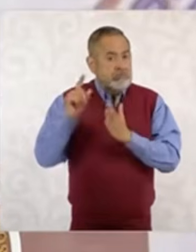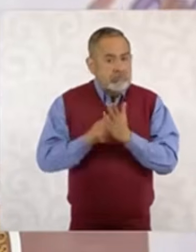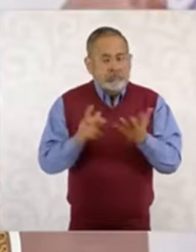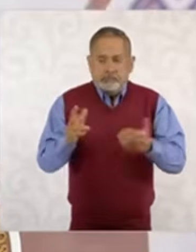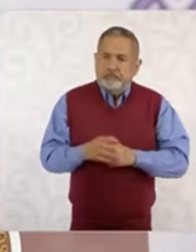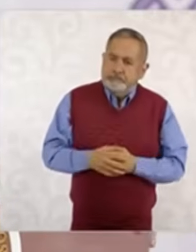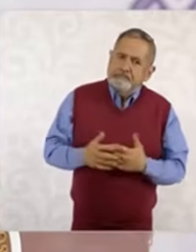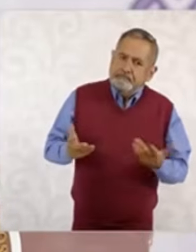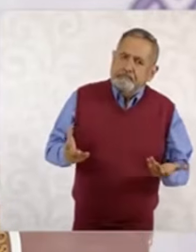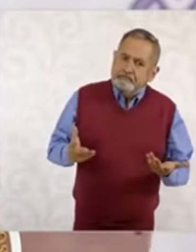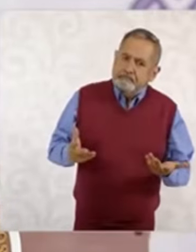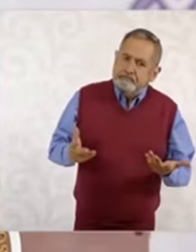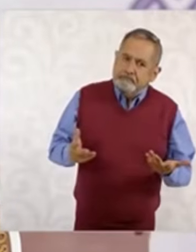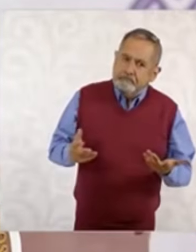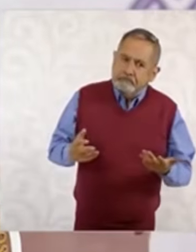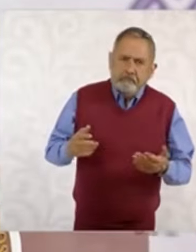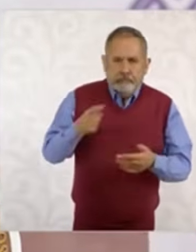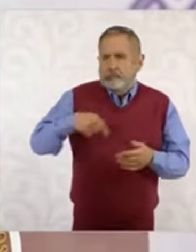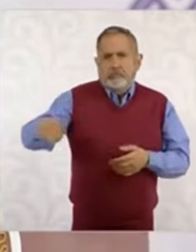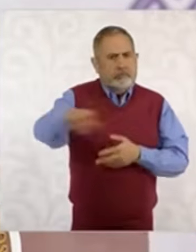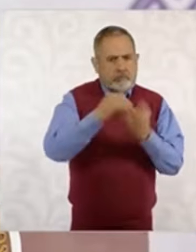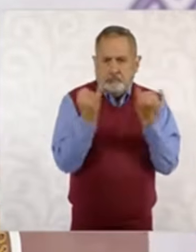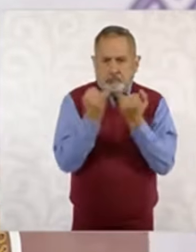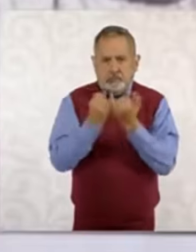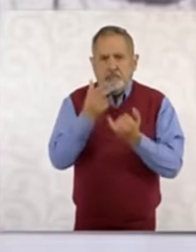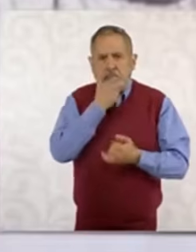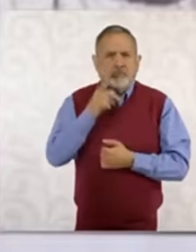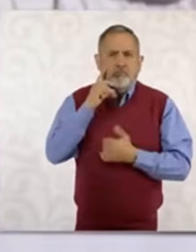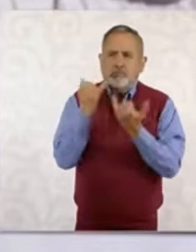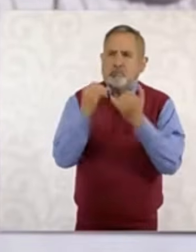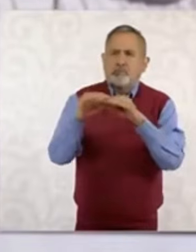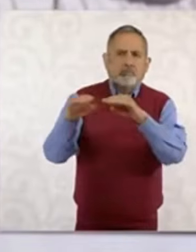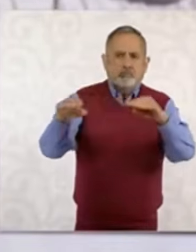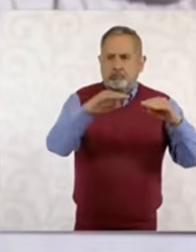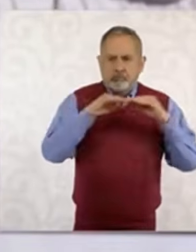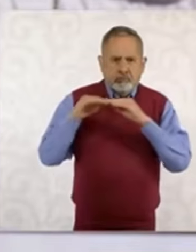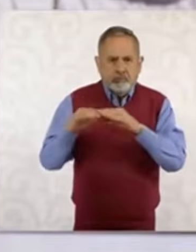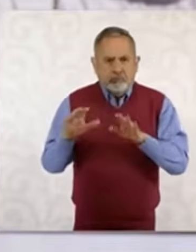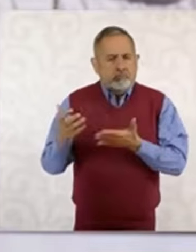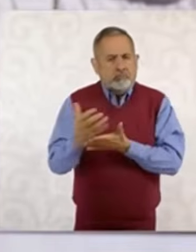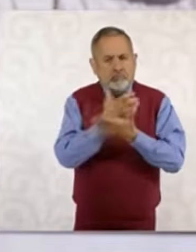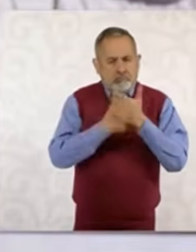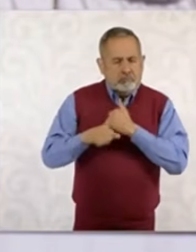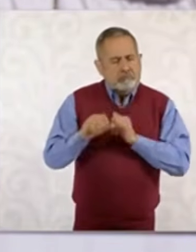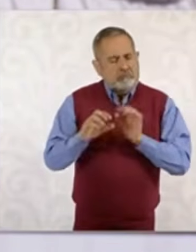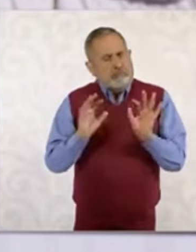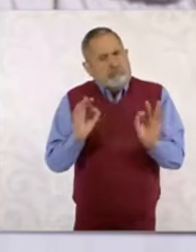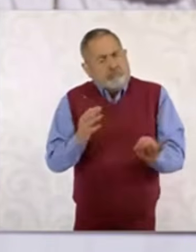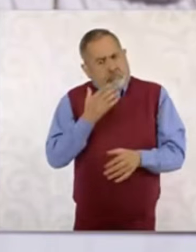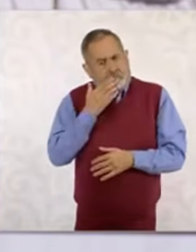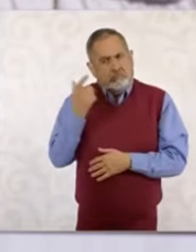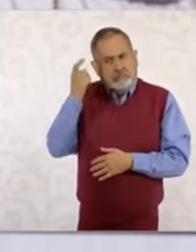que comparado con lo que ganan muchos mexicanos y mexicanas, pues es una pensión muy digna.